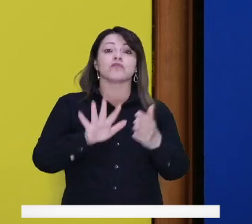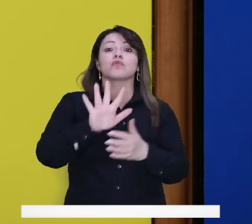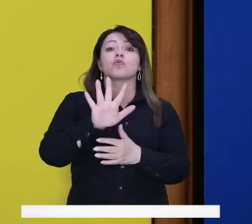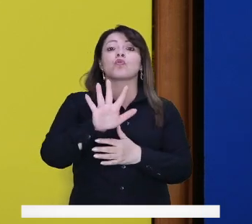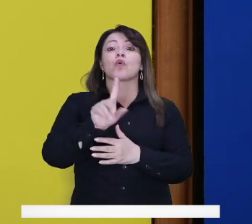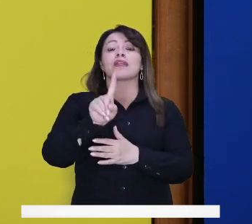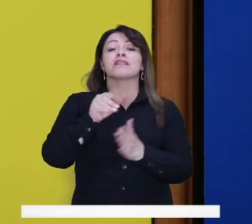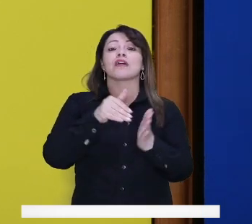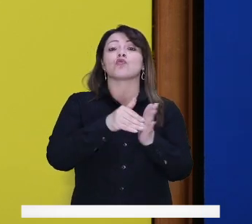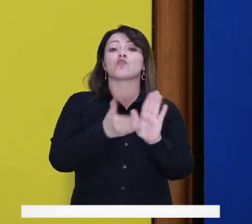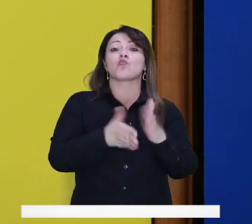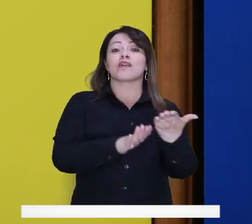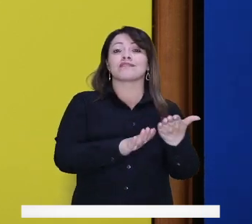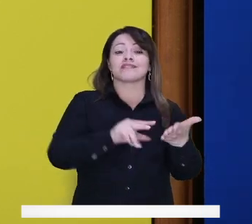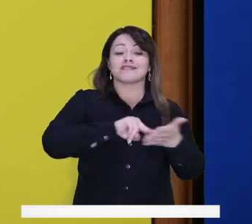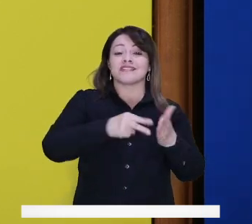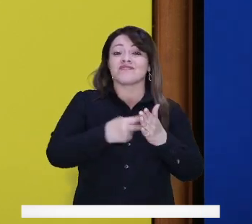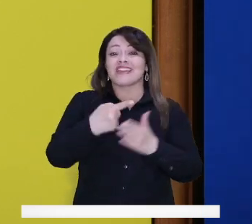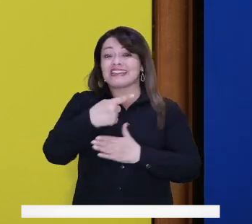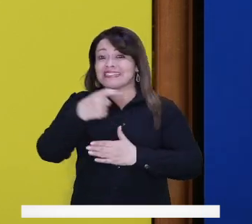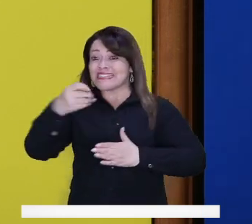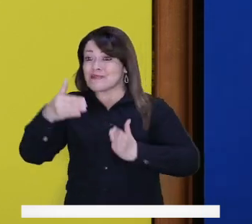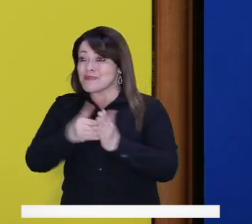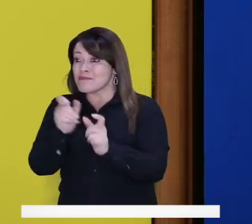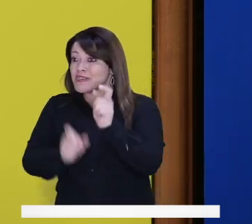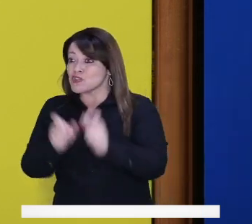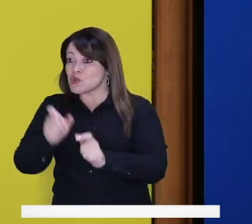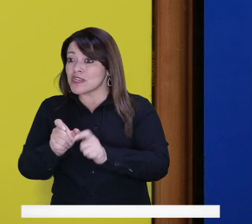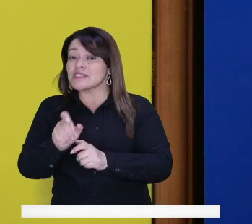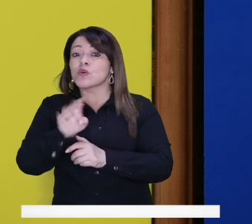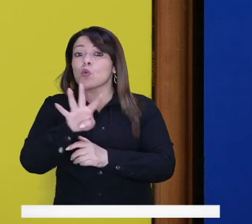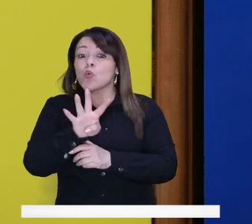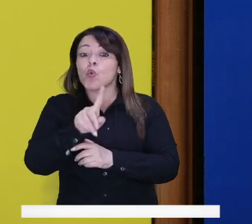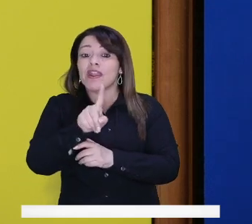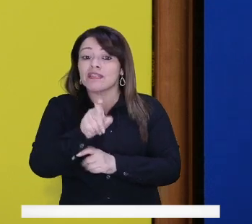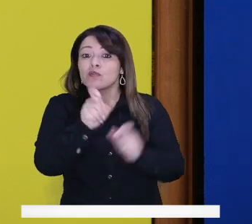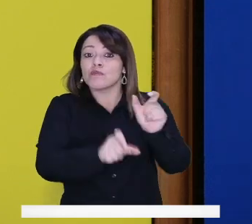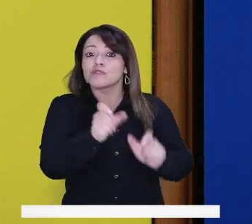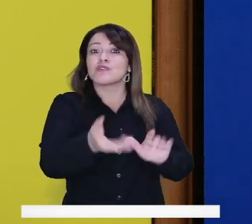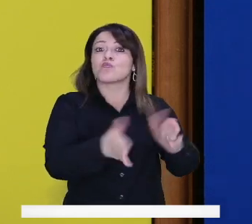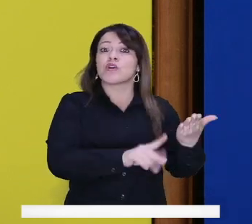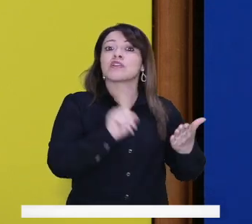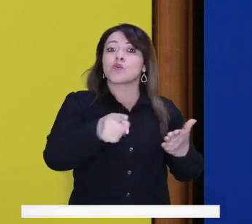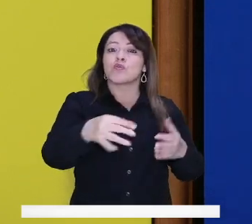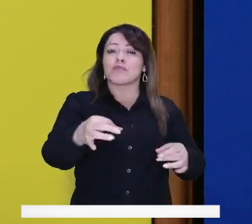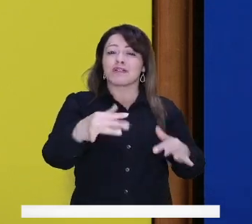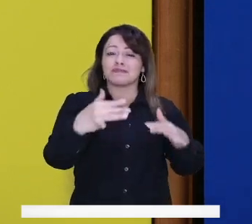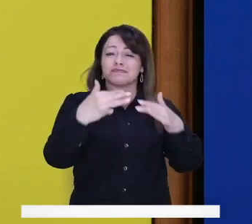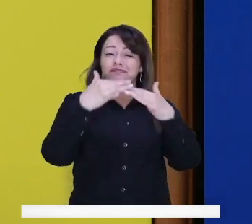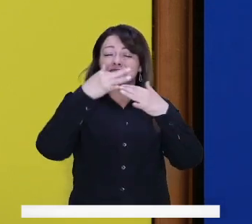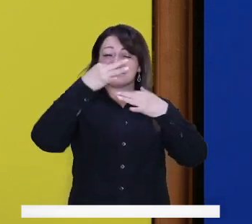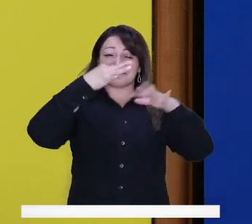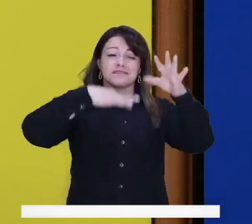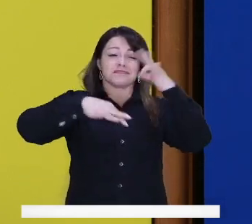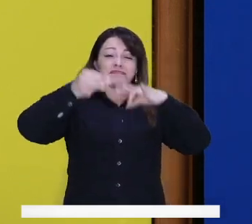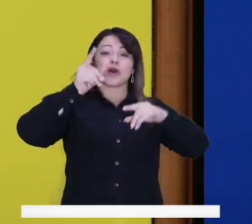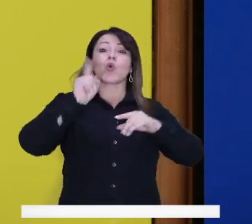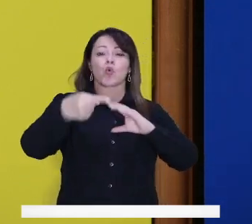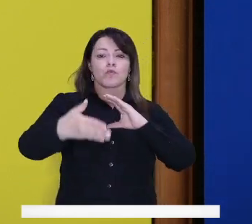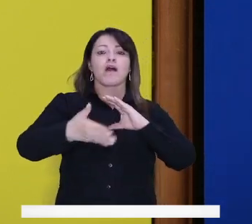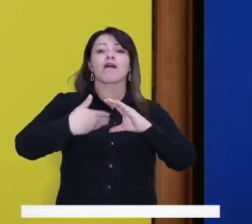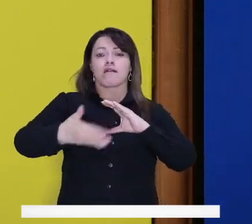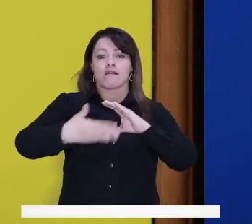41 muertes por 100.000 habitantes. Es decir, la tasa de muertes por material particulado, por el cambio